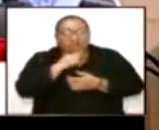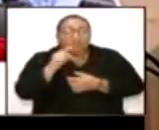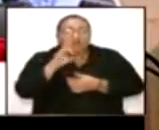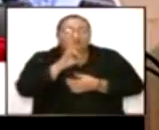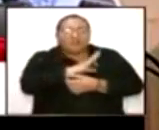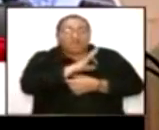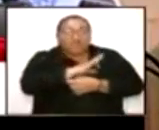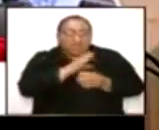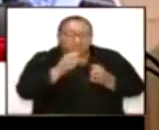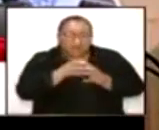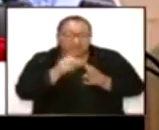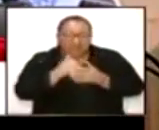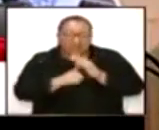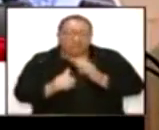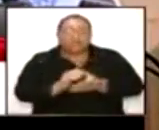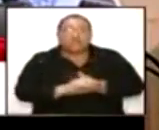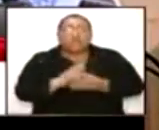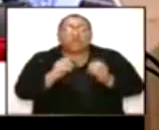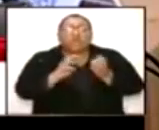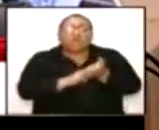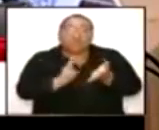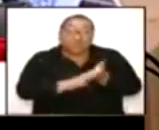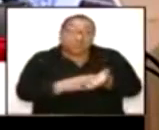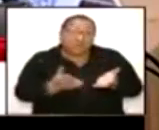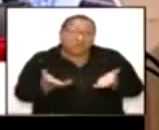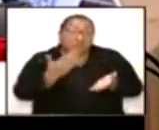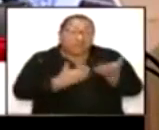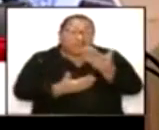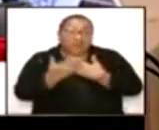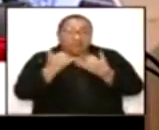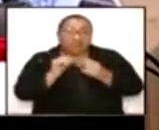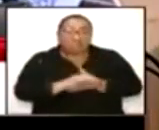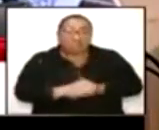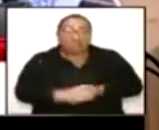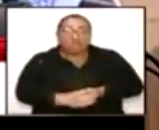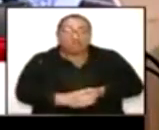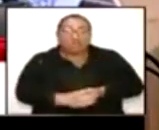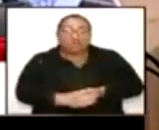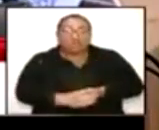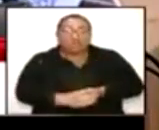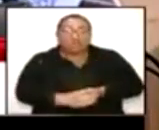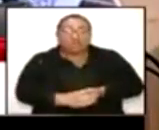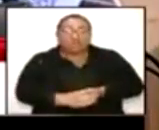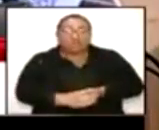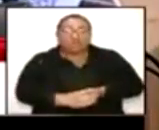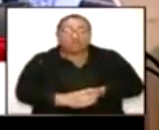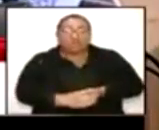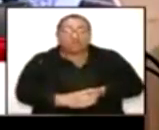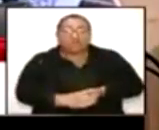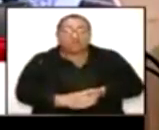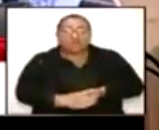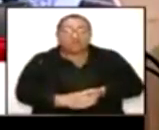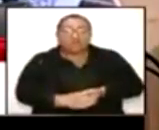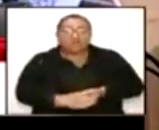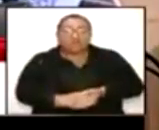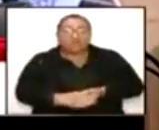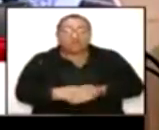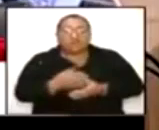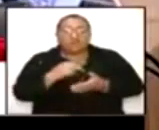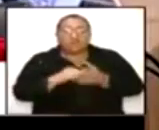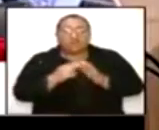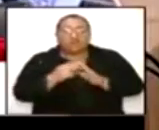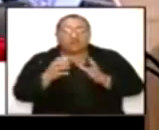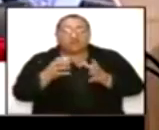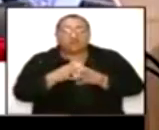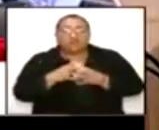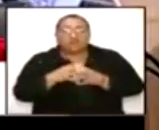Fiscalía, así como la Defensoría del Pueblo, las autoridades de la Unidad de Gestión Educativa Local, la Policía Nacional